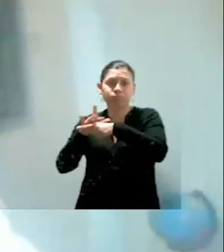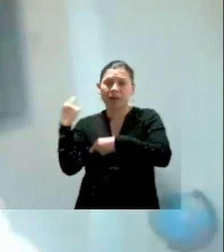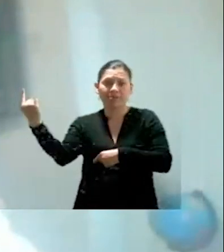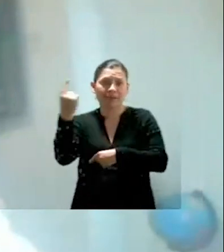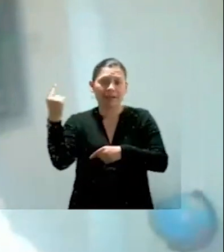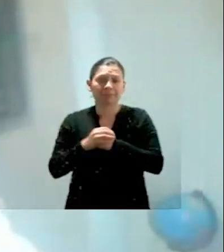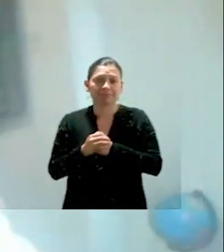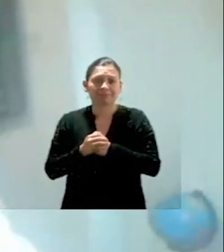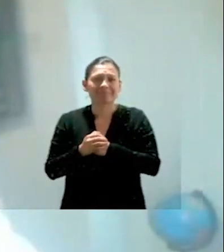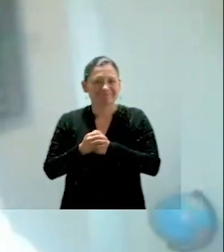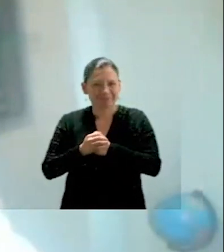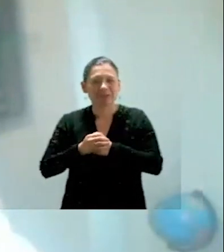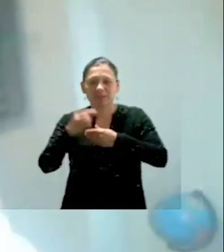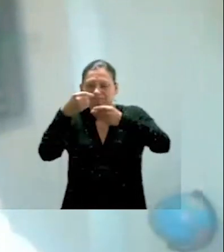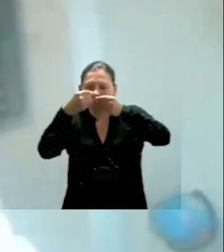evoluciones